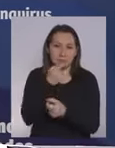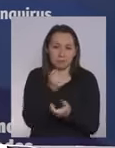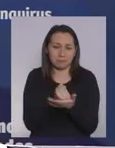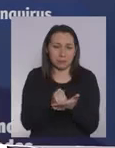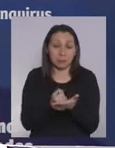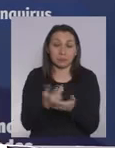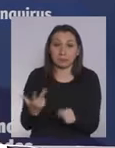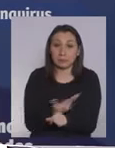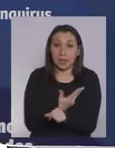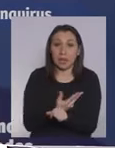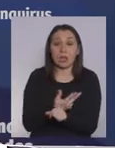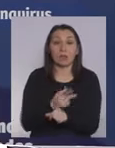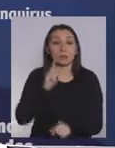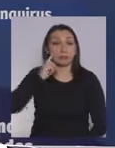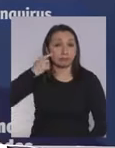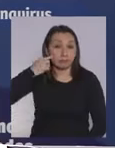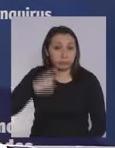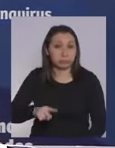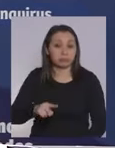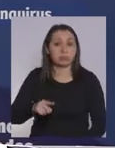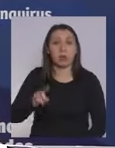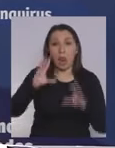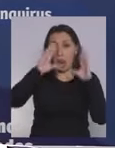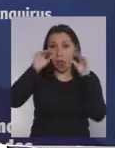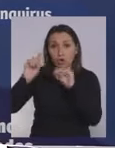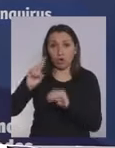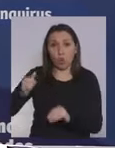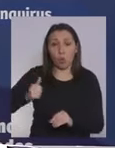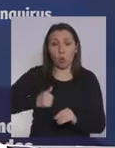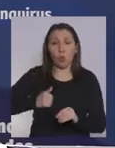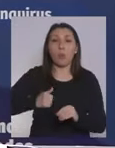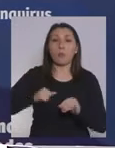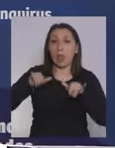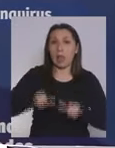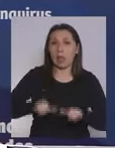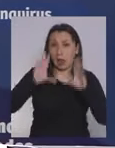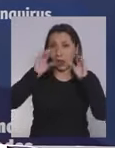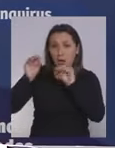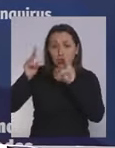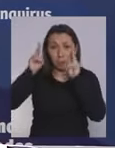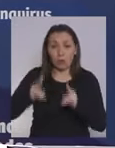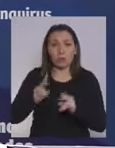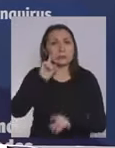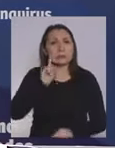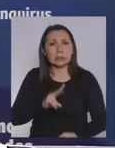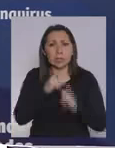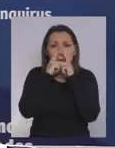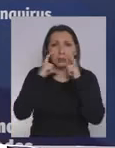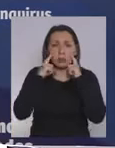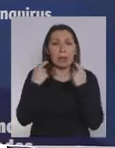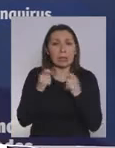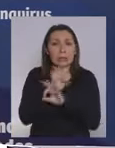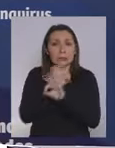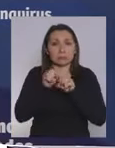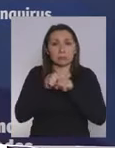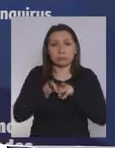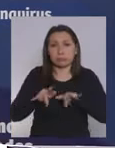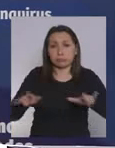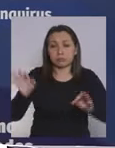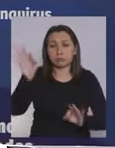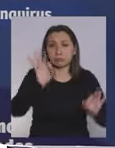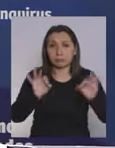si ellos están incumpliendo el toque de queda y no están usando los medios de protección adecuadas para evitar la diseminación del virus